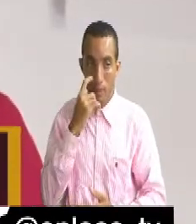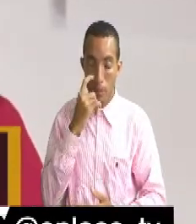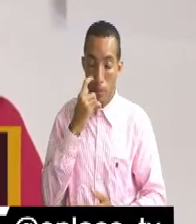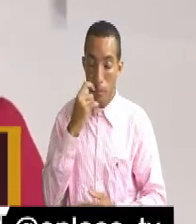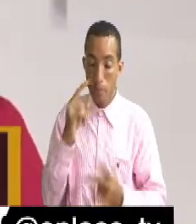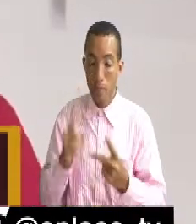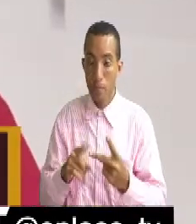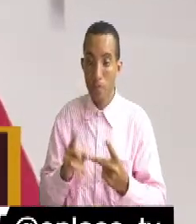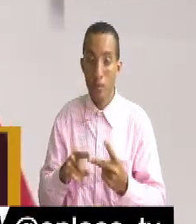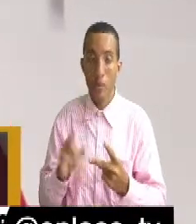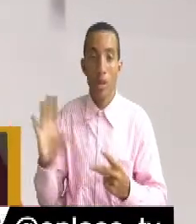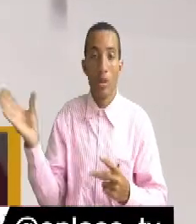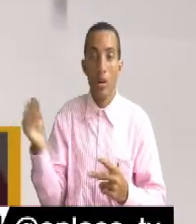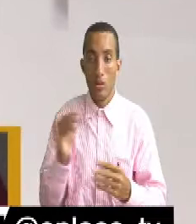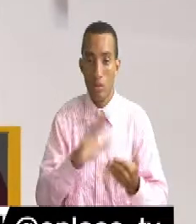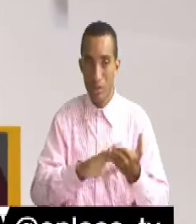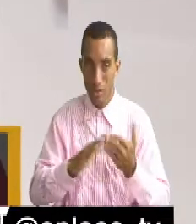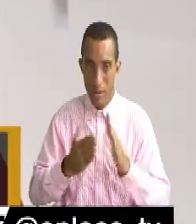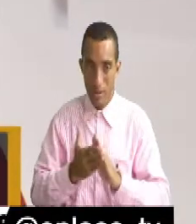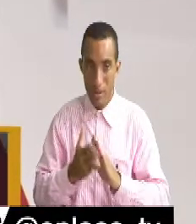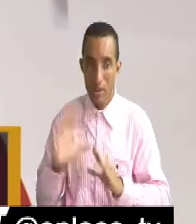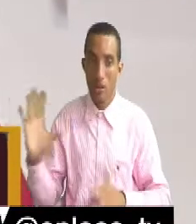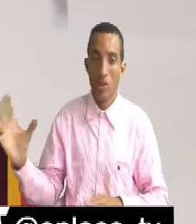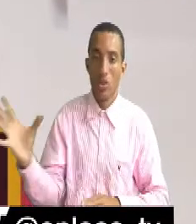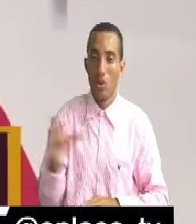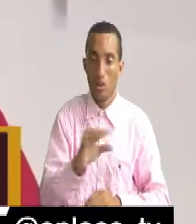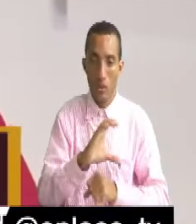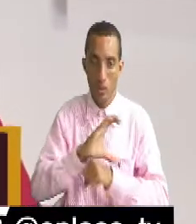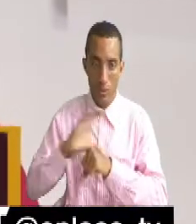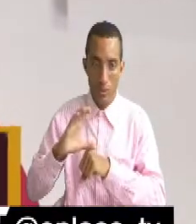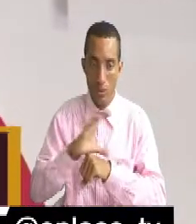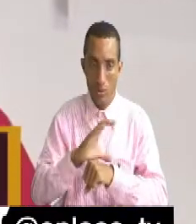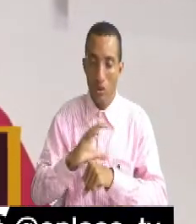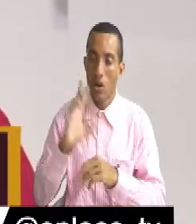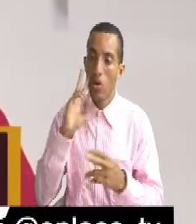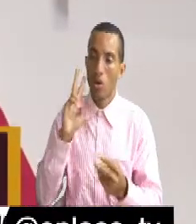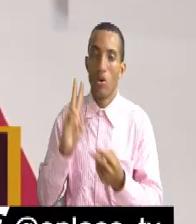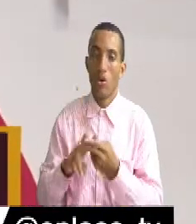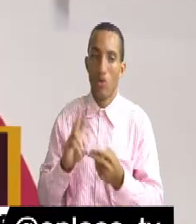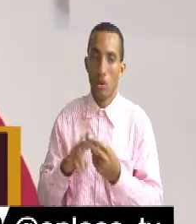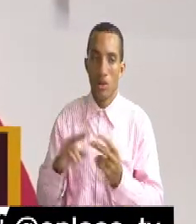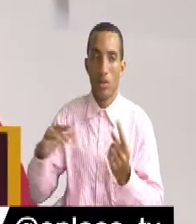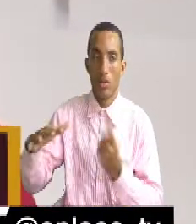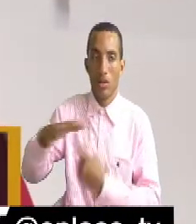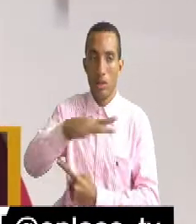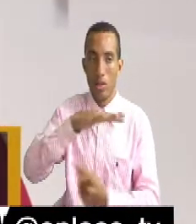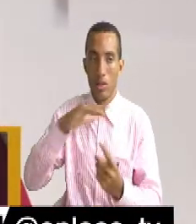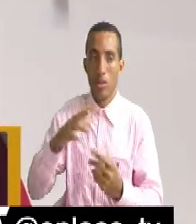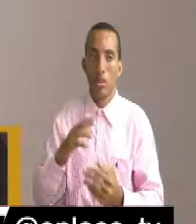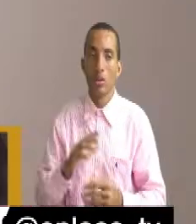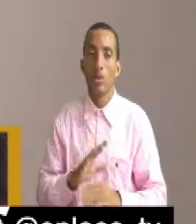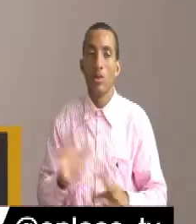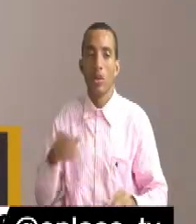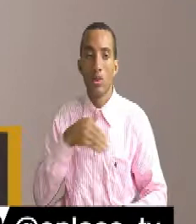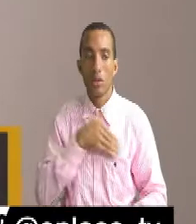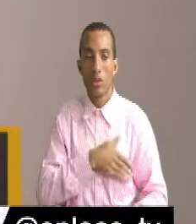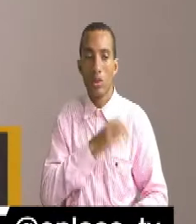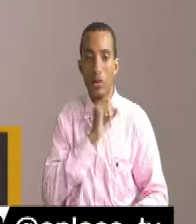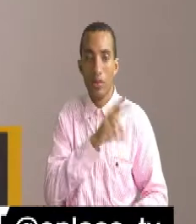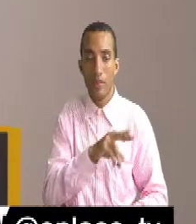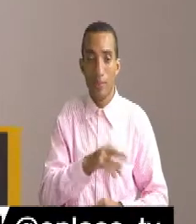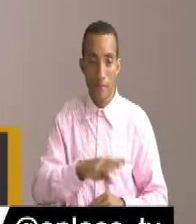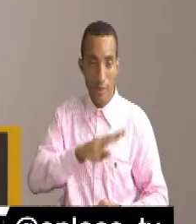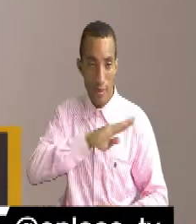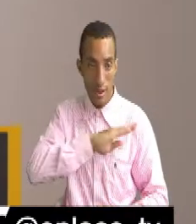sociedad civil y en general la ciudadanía conozca de la situación y de las cosas que están sucediendo en el sur de Bolívar. El propio alcalde